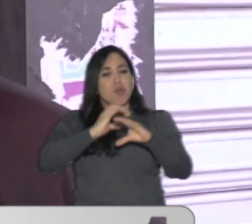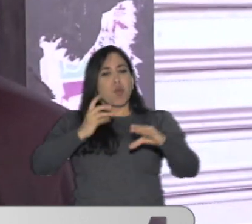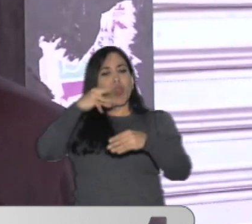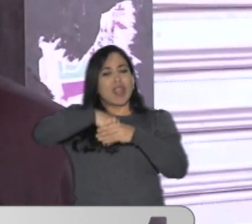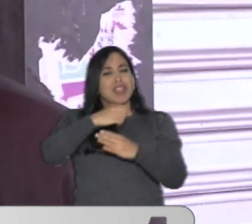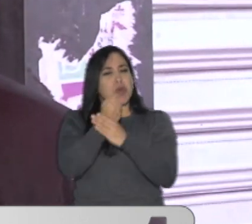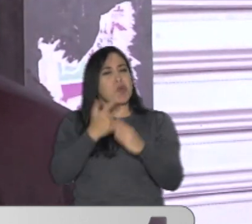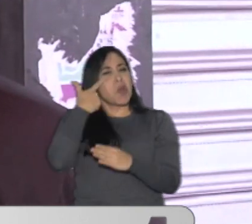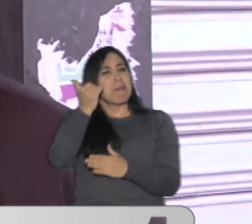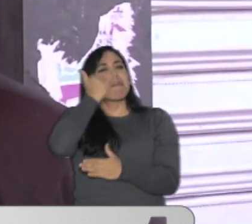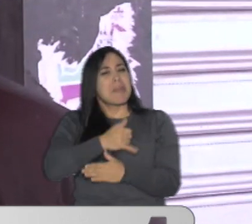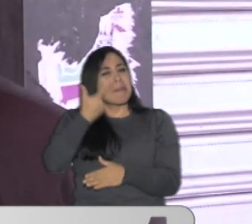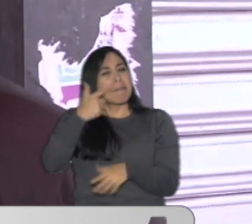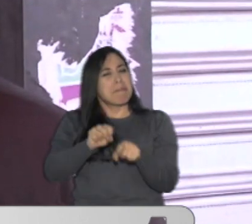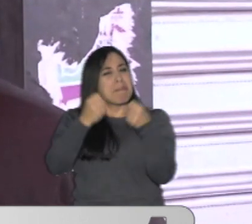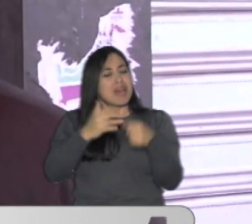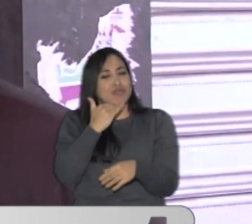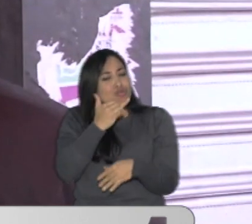eso fue una falla mecánica. Él